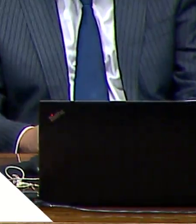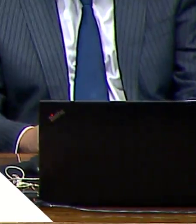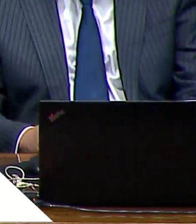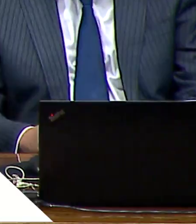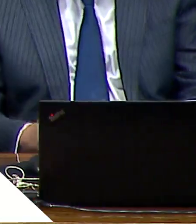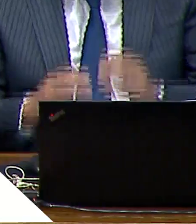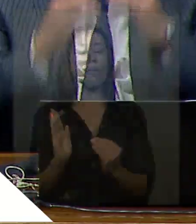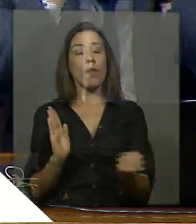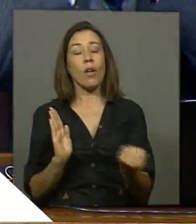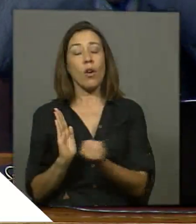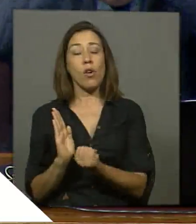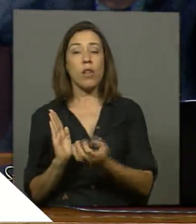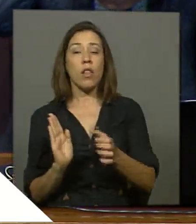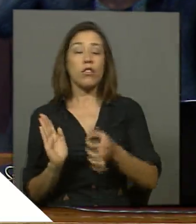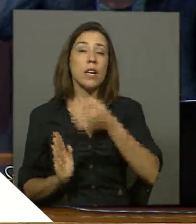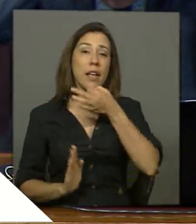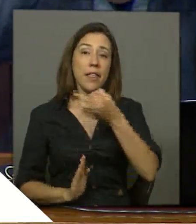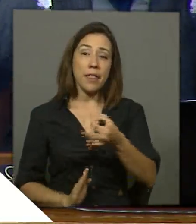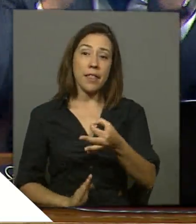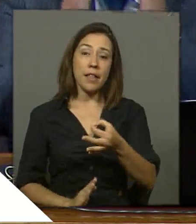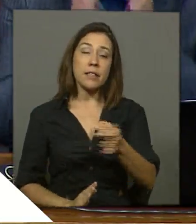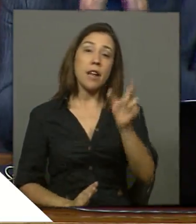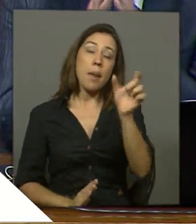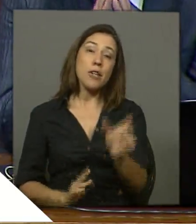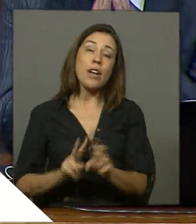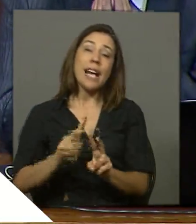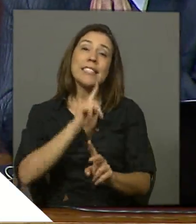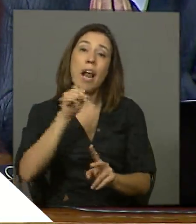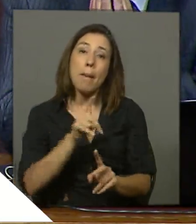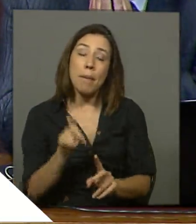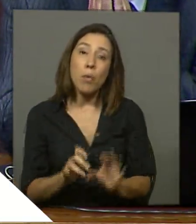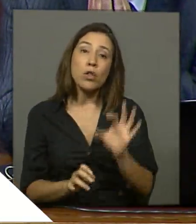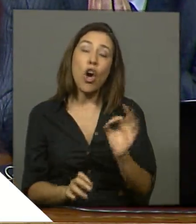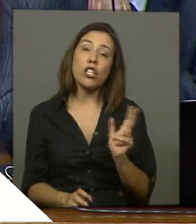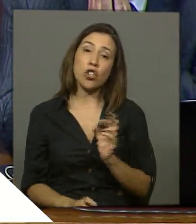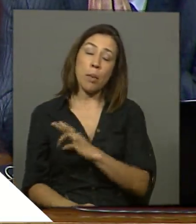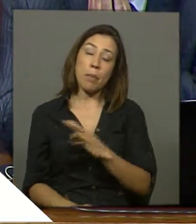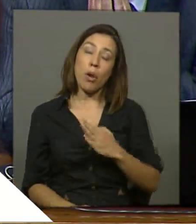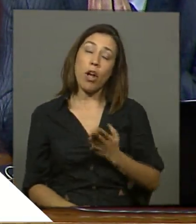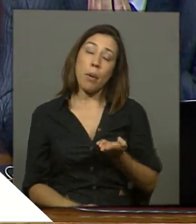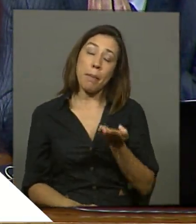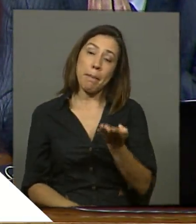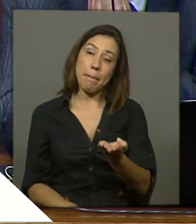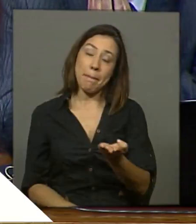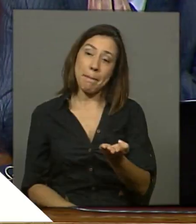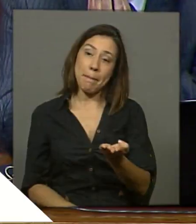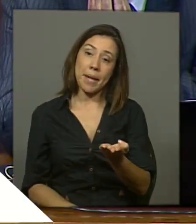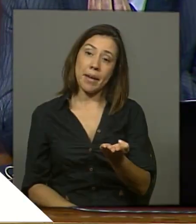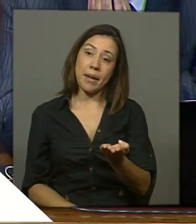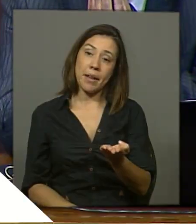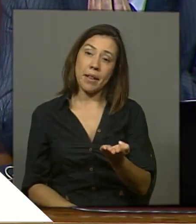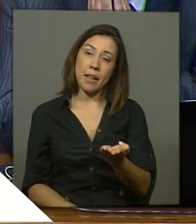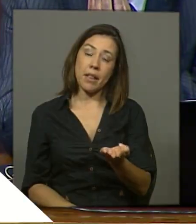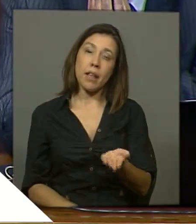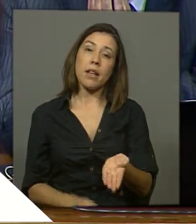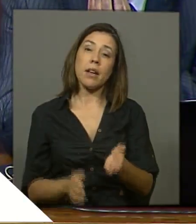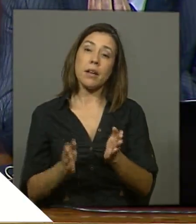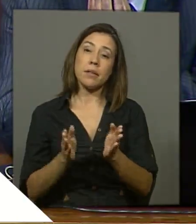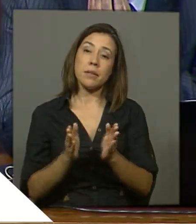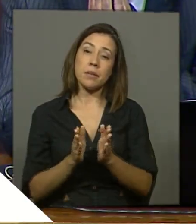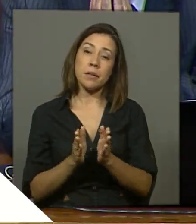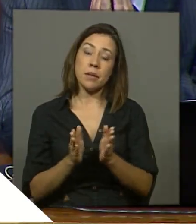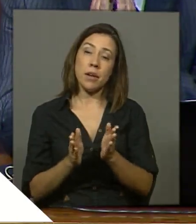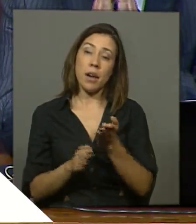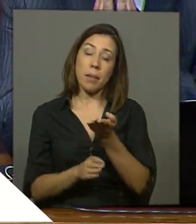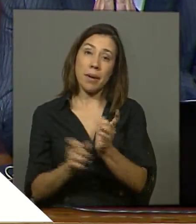en contra de las intervenciones del interpelados le quiero pedir a los y ya le he hecho las peticiones correspondientes